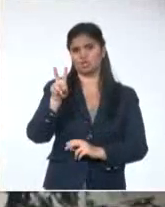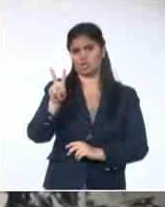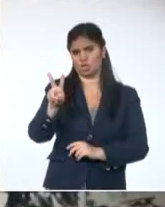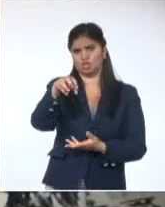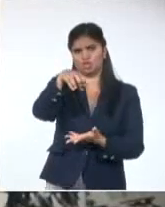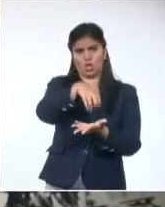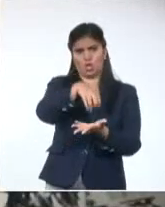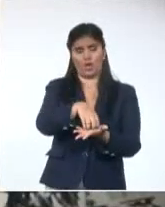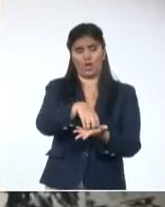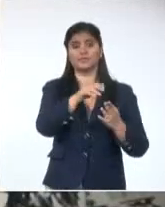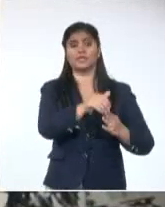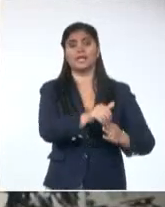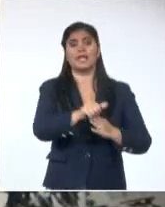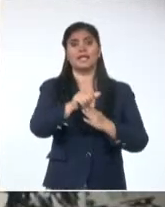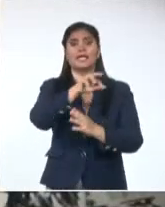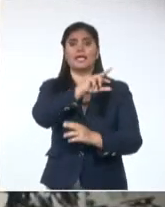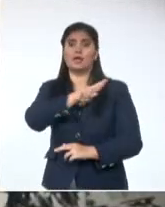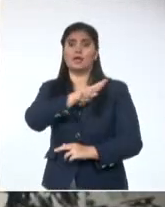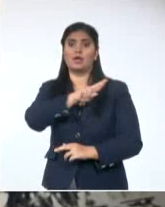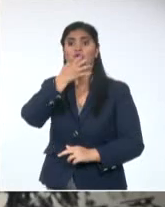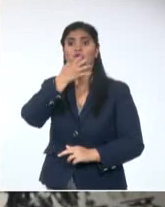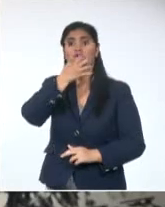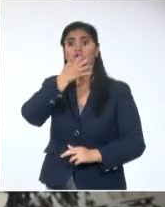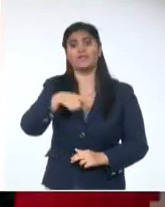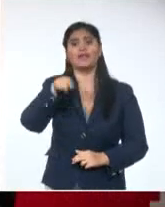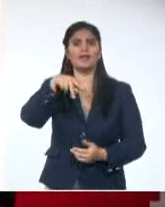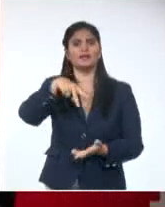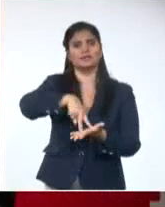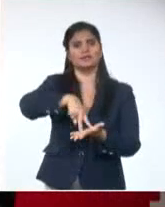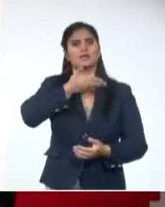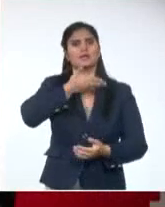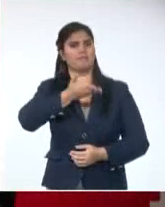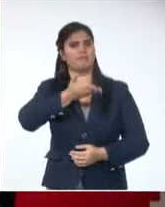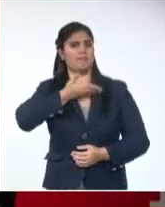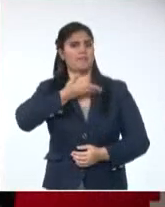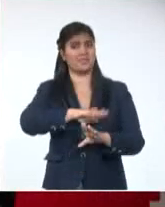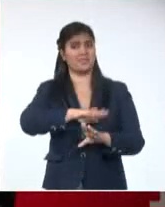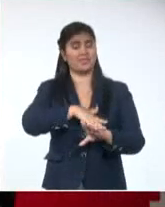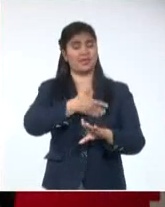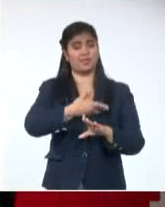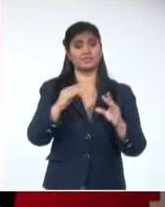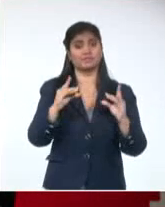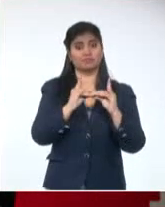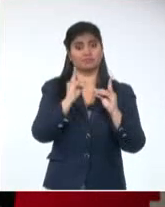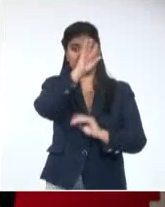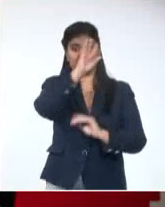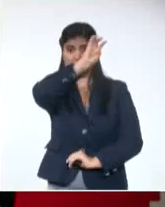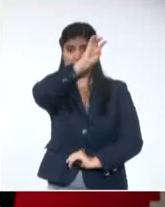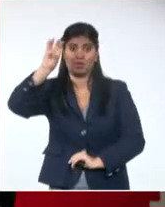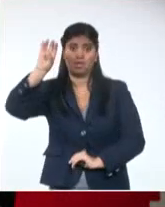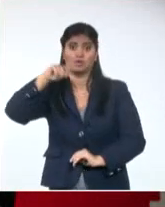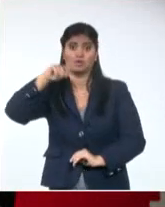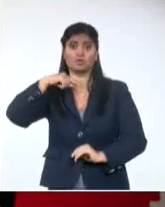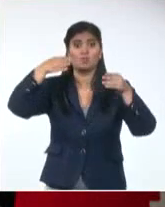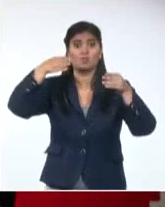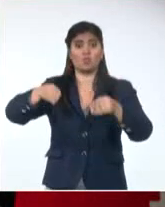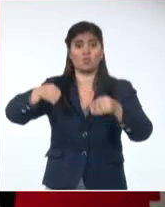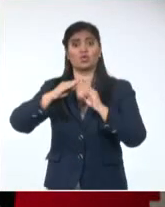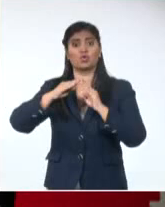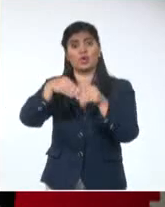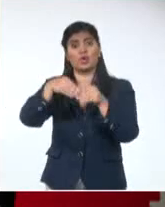la multitud reunida allí, después del sepelio de los fallecidos en la explosión del vapor francés La Cubre.